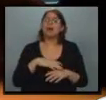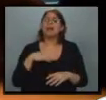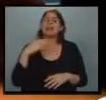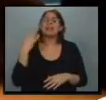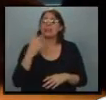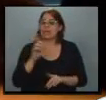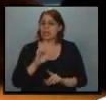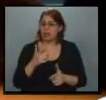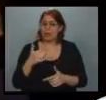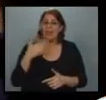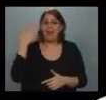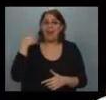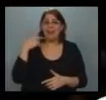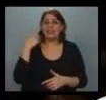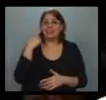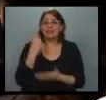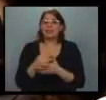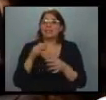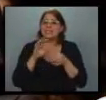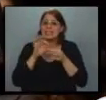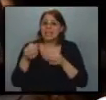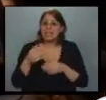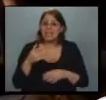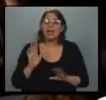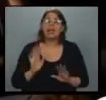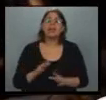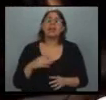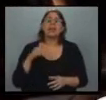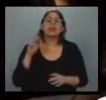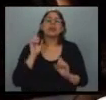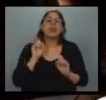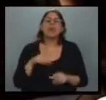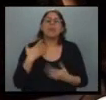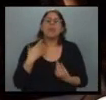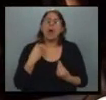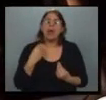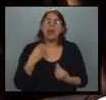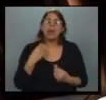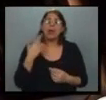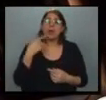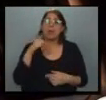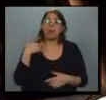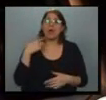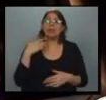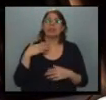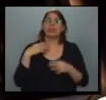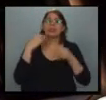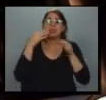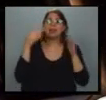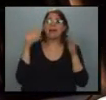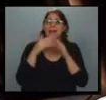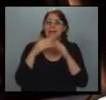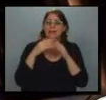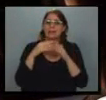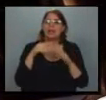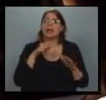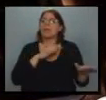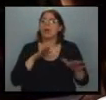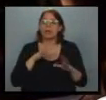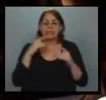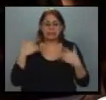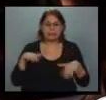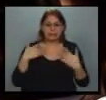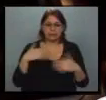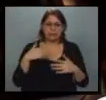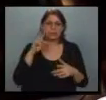un tiempo muy cerquita de ahí. Y era algo típico de todos los vecinos, el momento de entrada a la casa, cuando uno llegaba, ese momento crítico, ¿no? Estar mirando